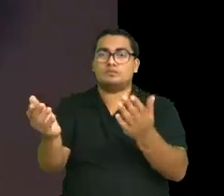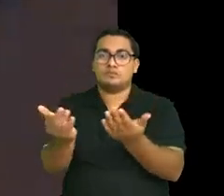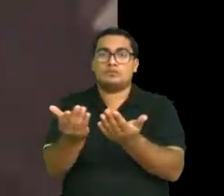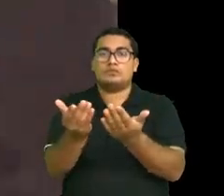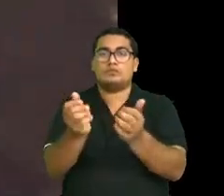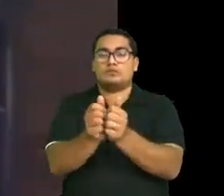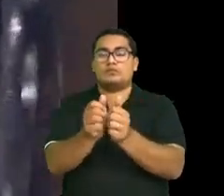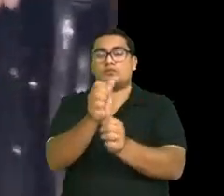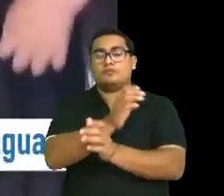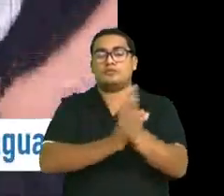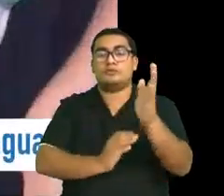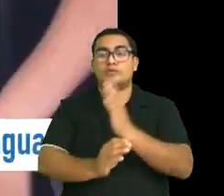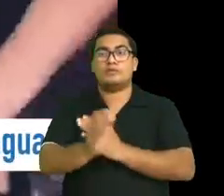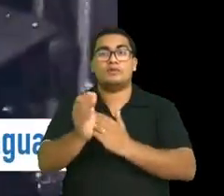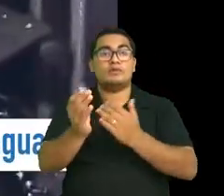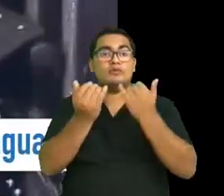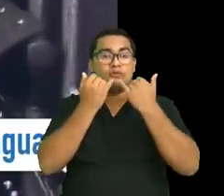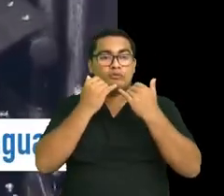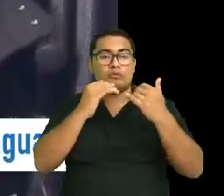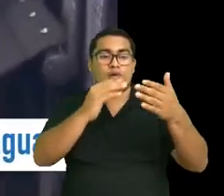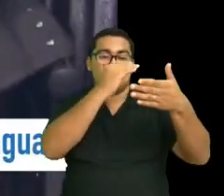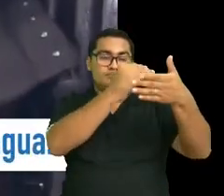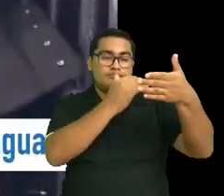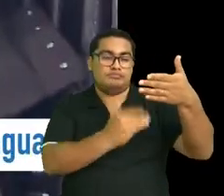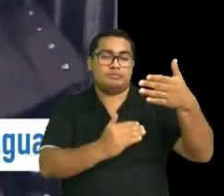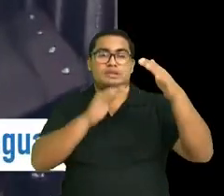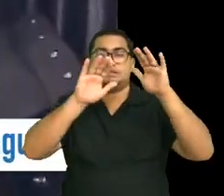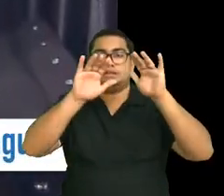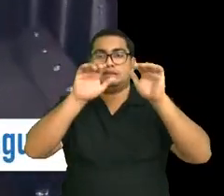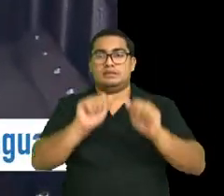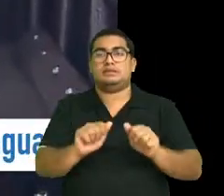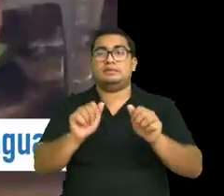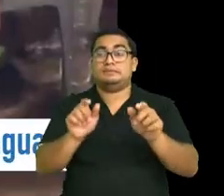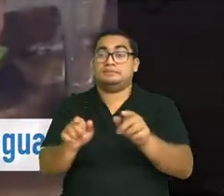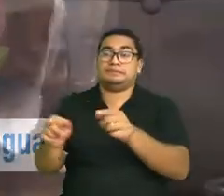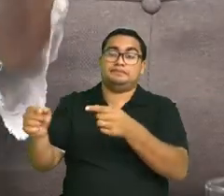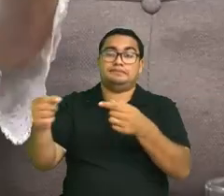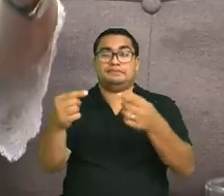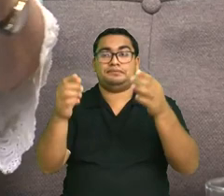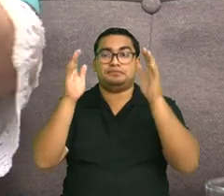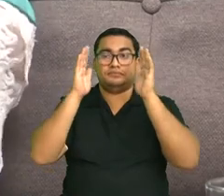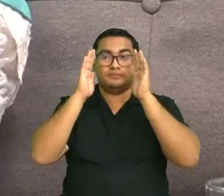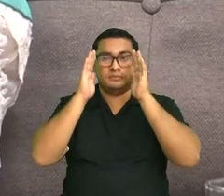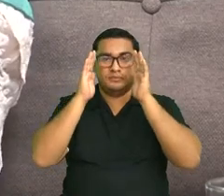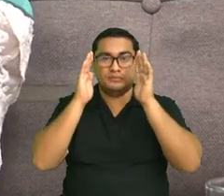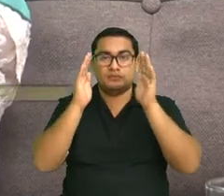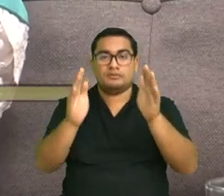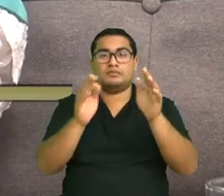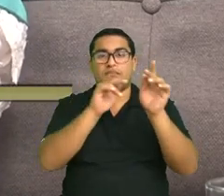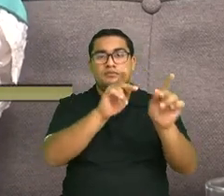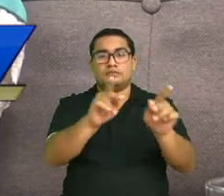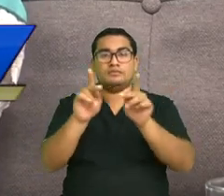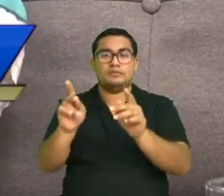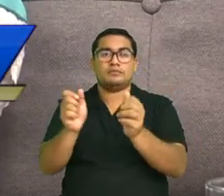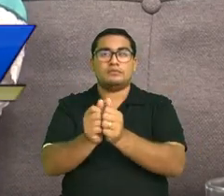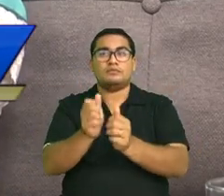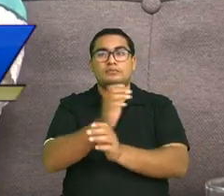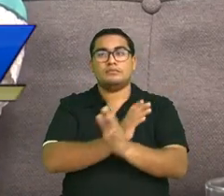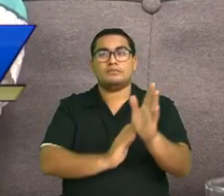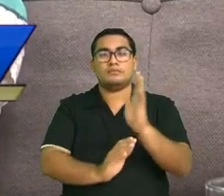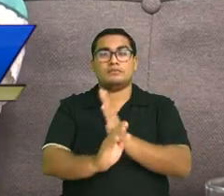y poder desde ahí diseñar ya la estrategia de atención, porque hay un plan integral de atención a todas estas personas